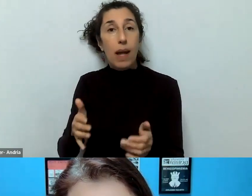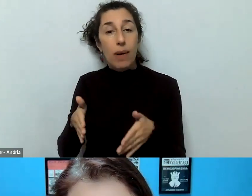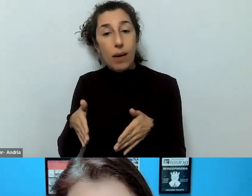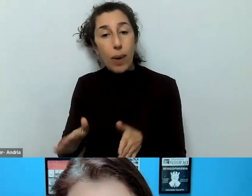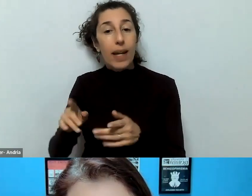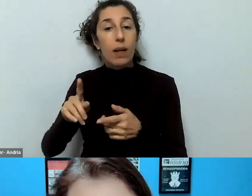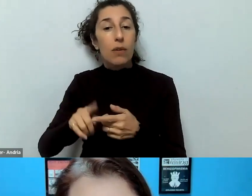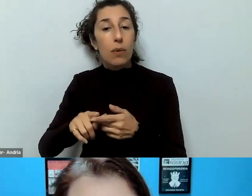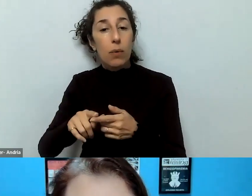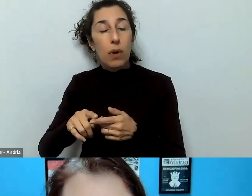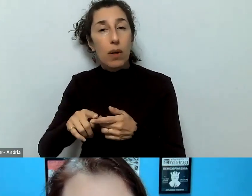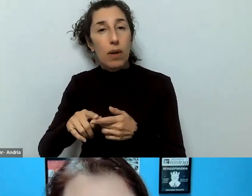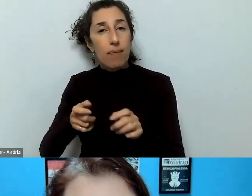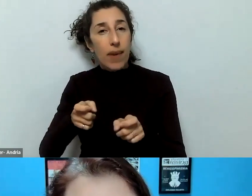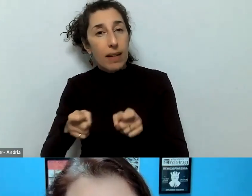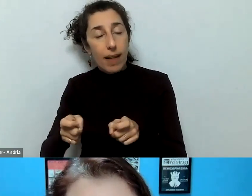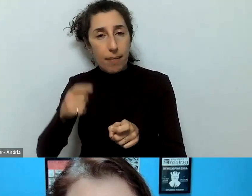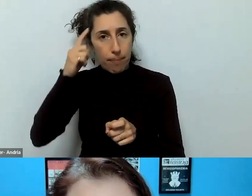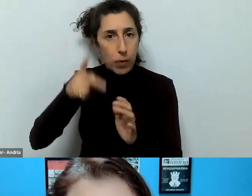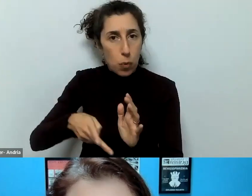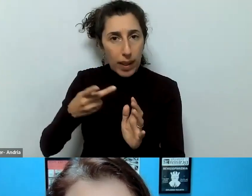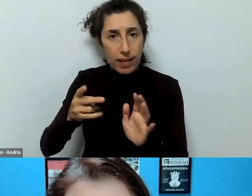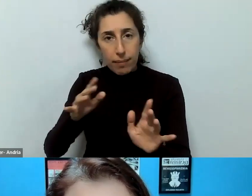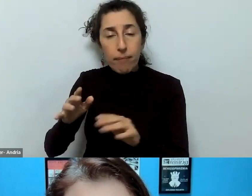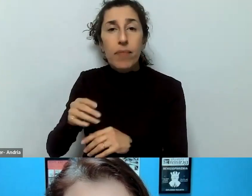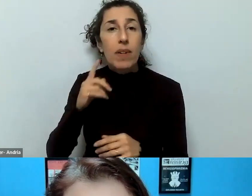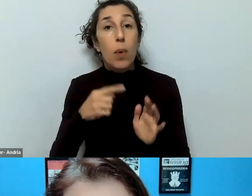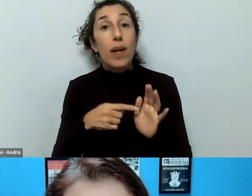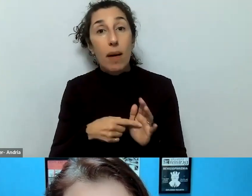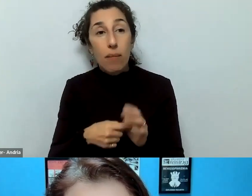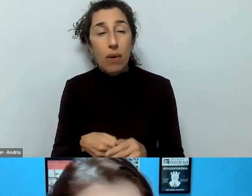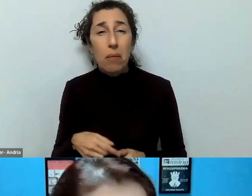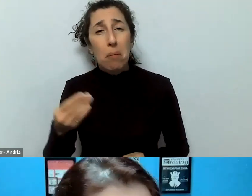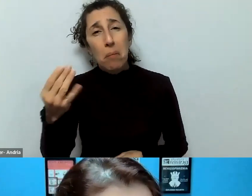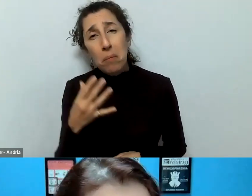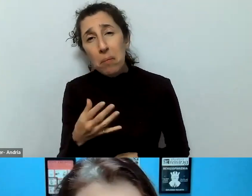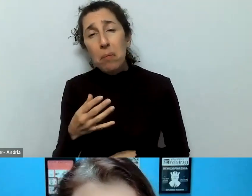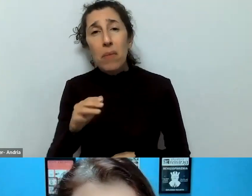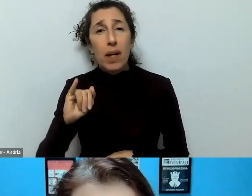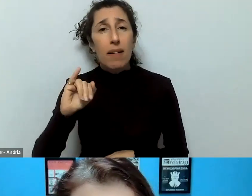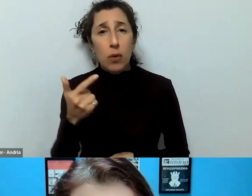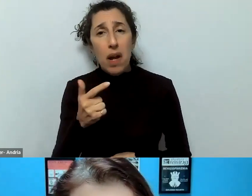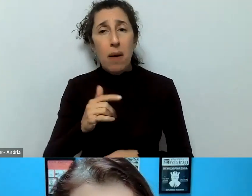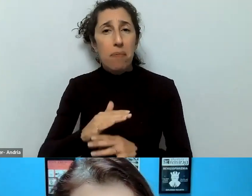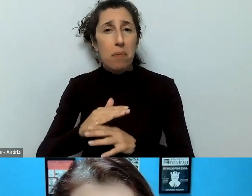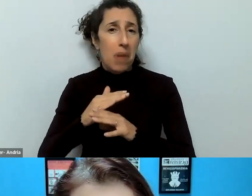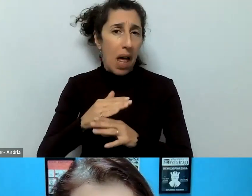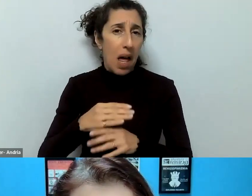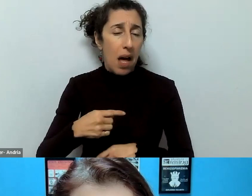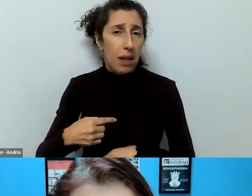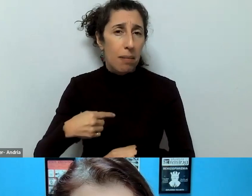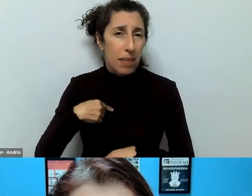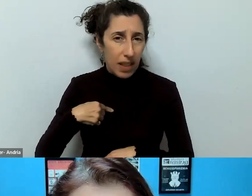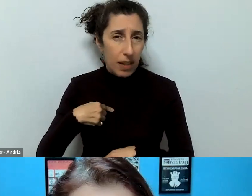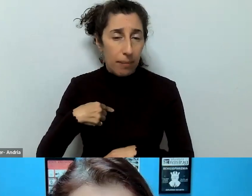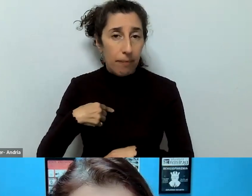alguien me está llamando y diciendo, y me siento desilusionada porque alguien me bloqueó en Instagram, yo no